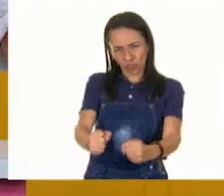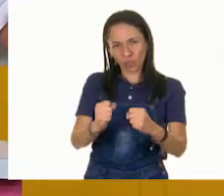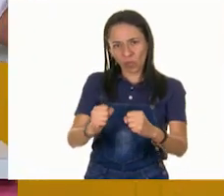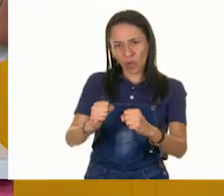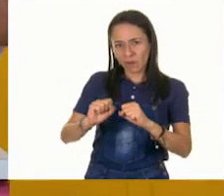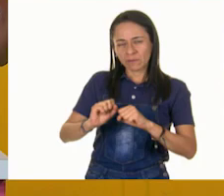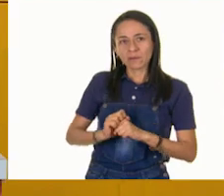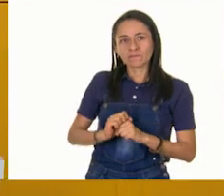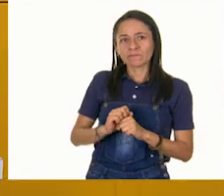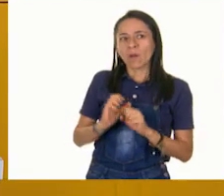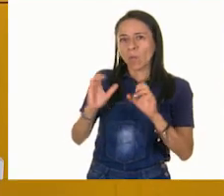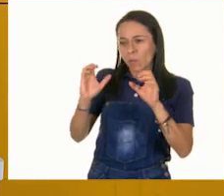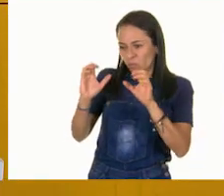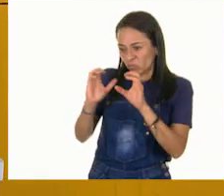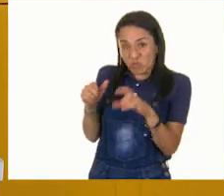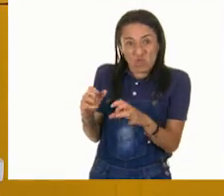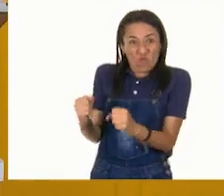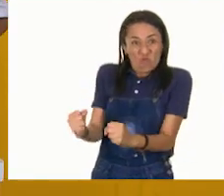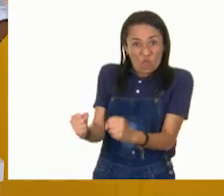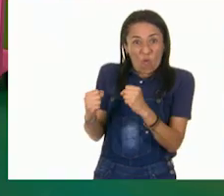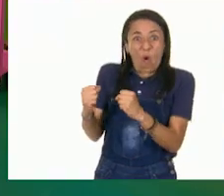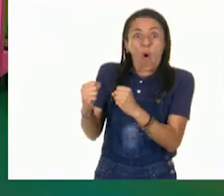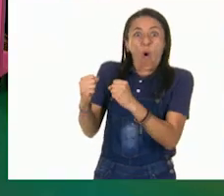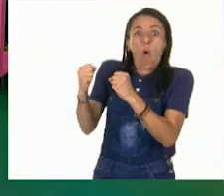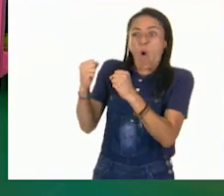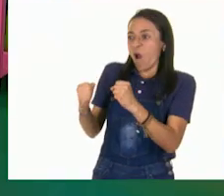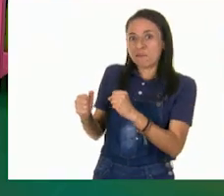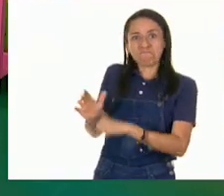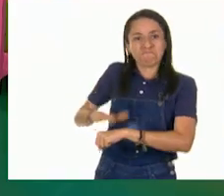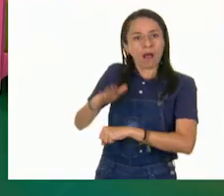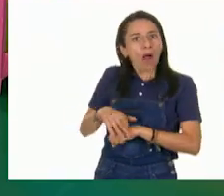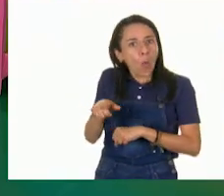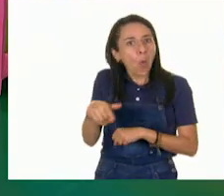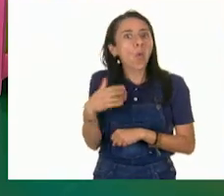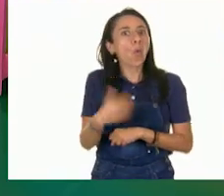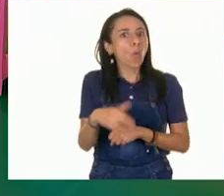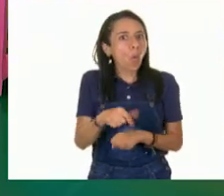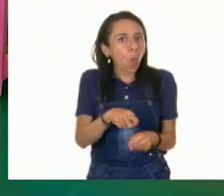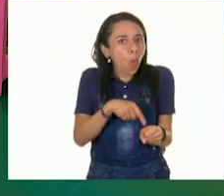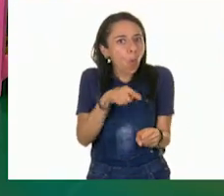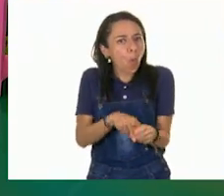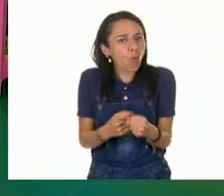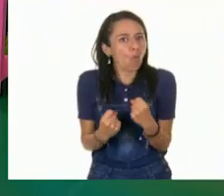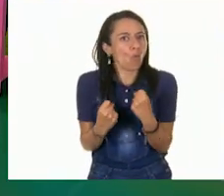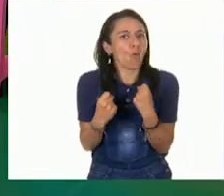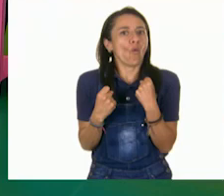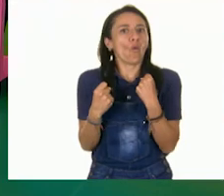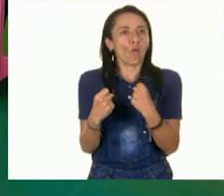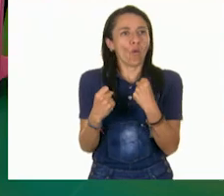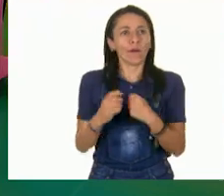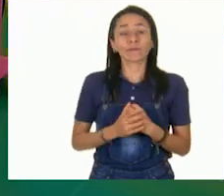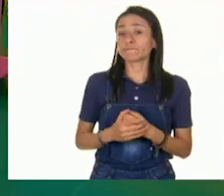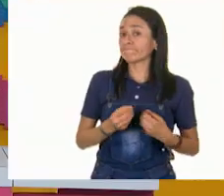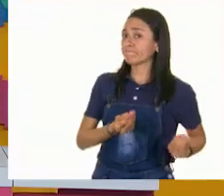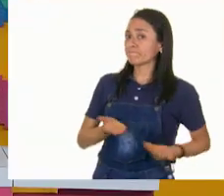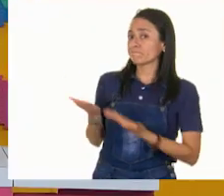Y aquí... ¡Al máximo! Una intensidad máxima. Sí, ¿cuánto color ahí? Por aquí tengo algunas